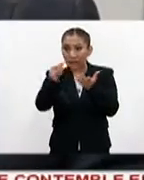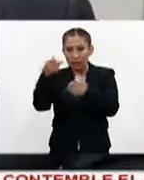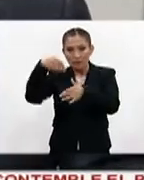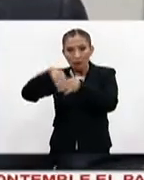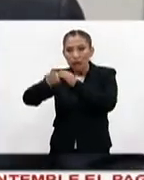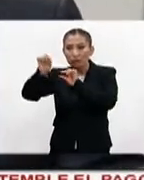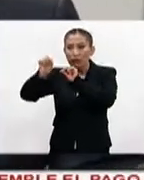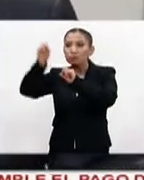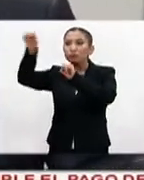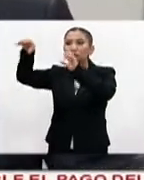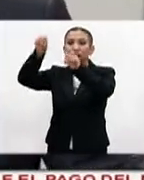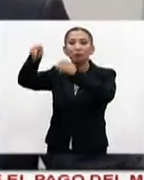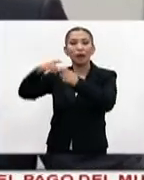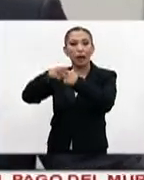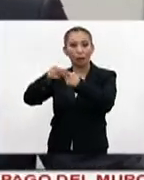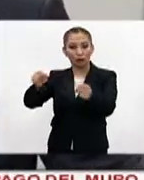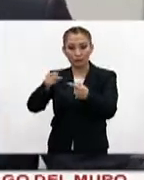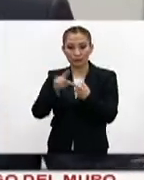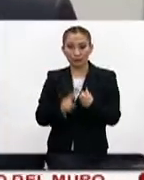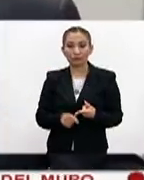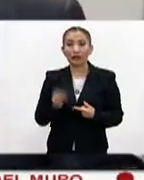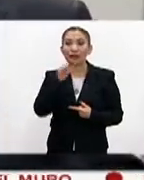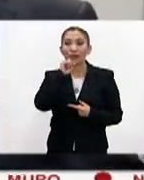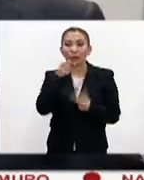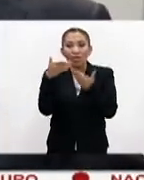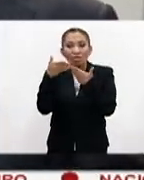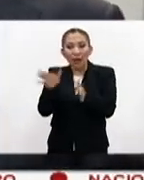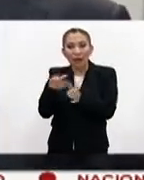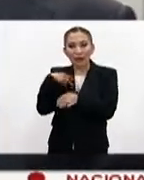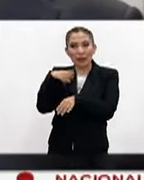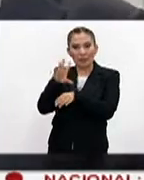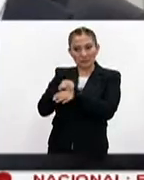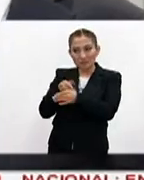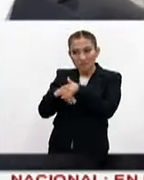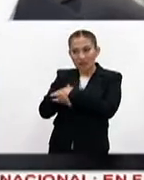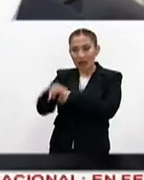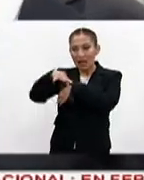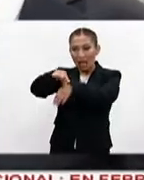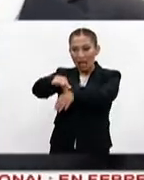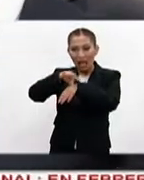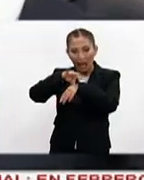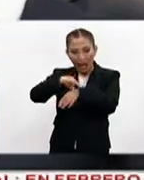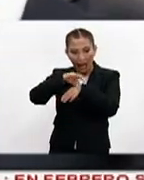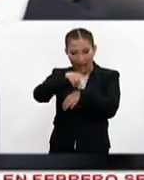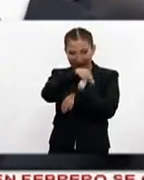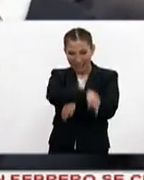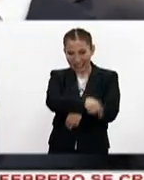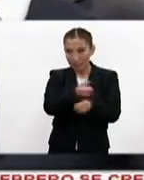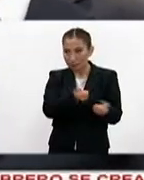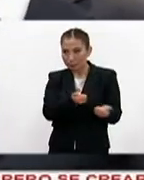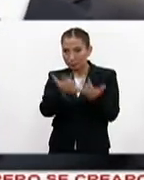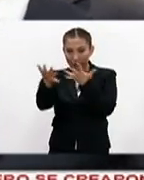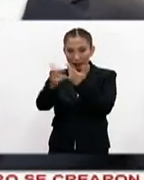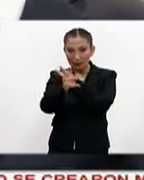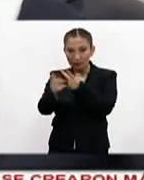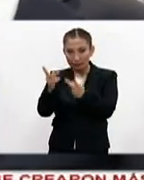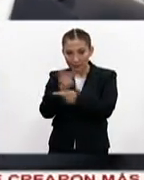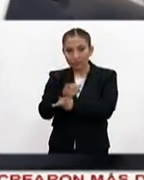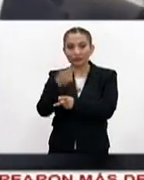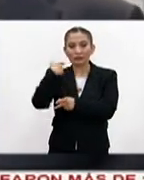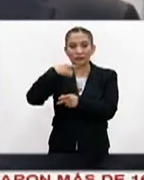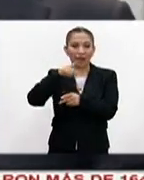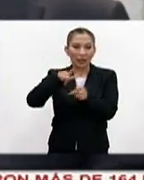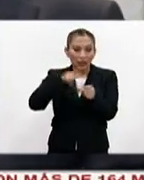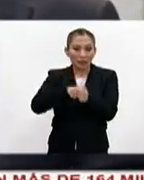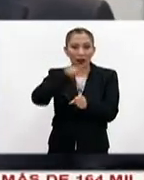y el acceso al mercado japonés, nos abre el acceso a cárnicos, a productos avícolas,